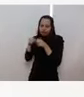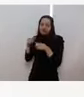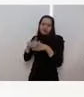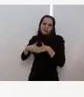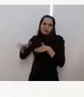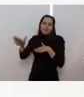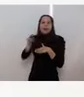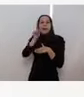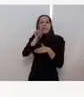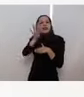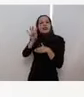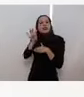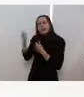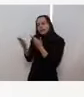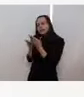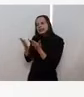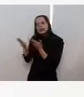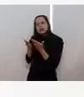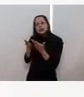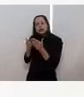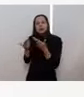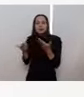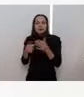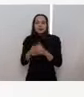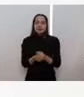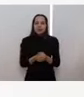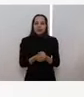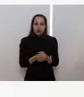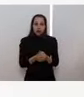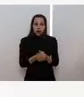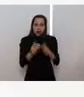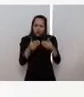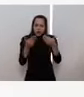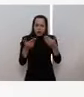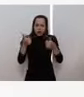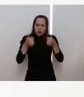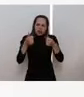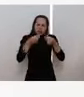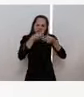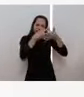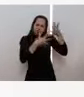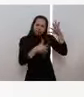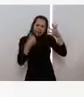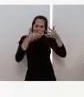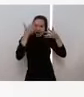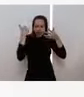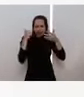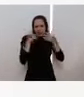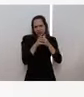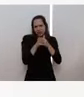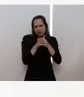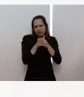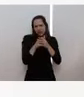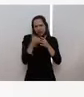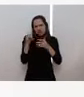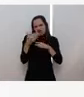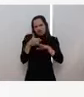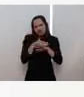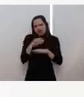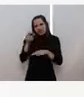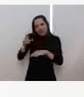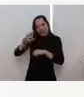servicios cuáles fueron nuestras cifras en la vigencia anterior como muy bien nuestra directora no lo